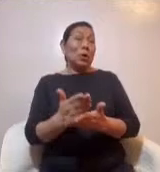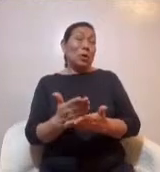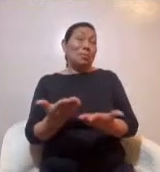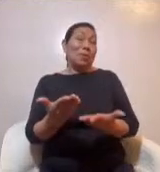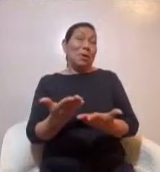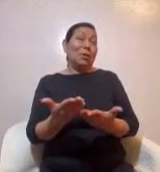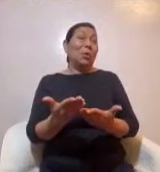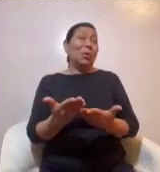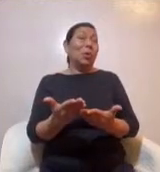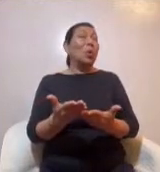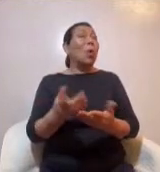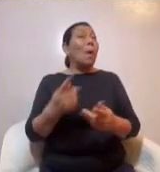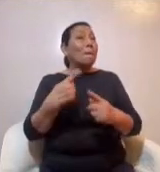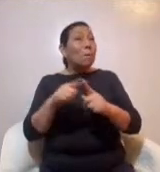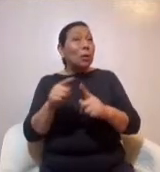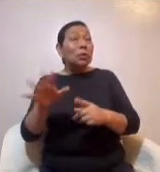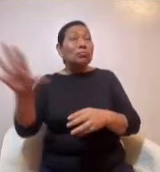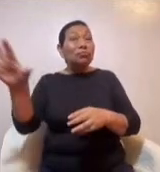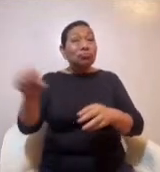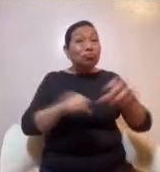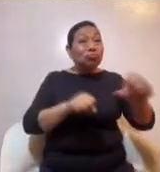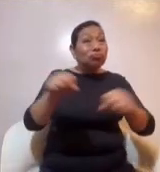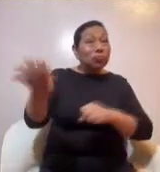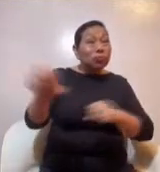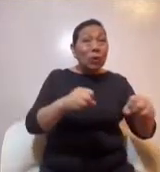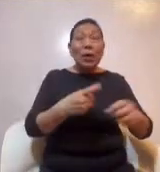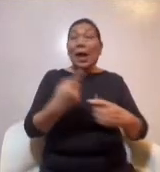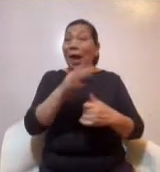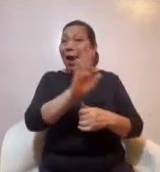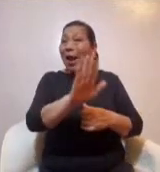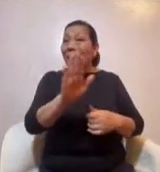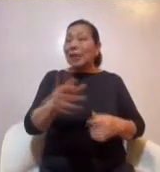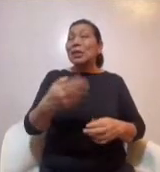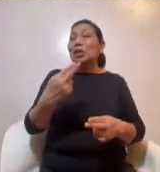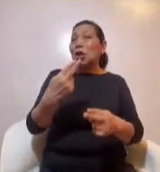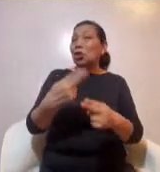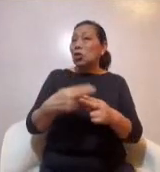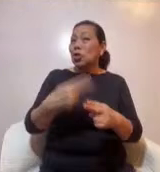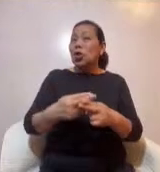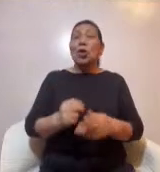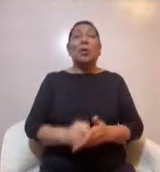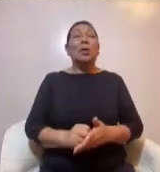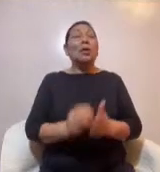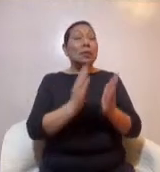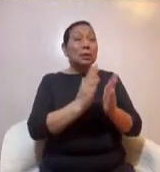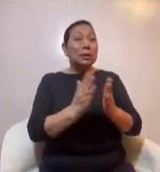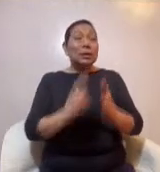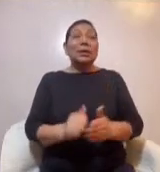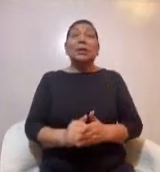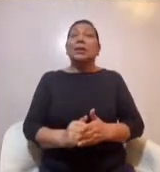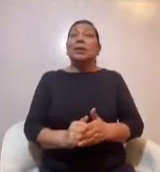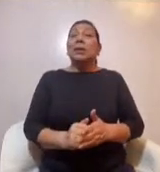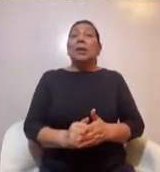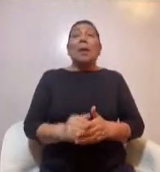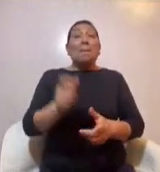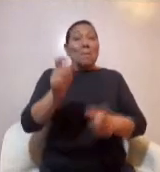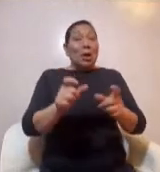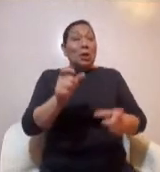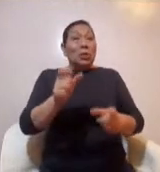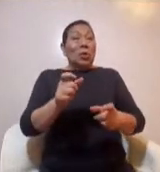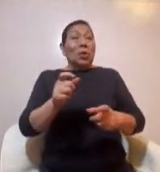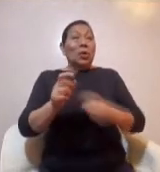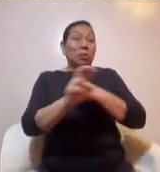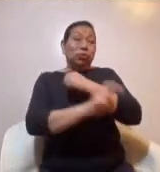caso, ¿no? Hubo una operación por parte de la División de Extranjería y ahí se denomina, la operación se